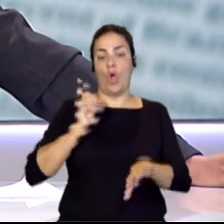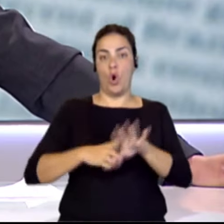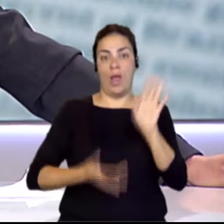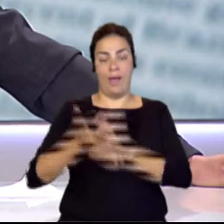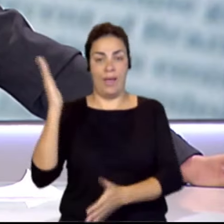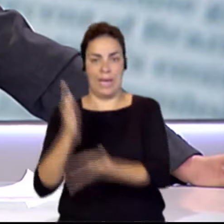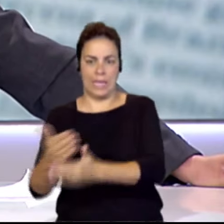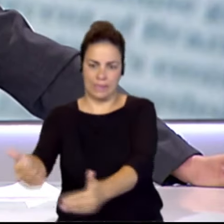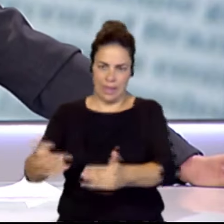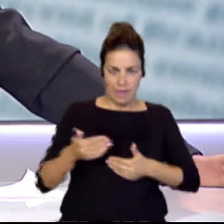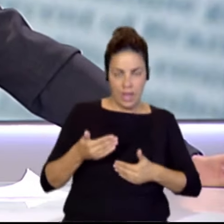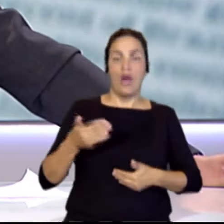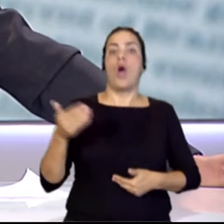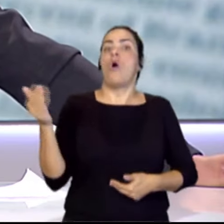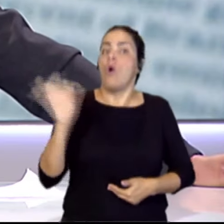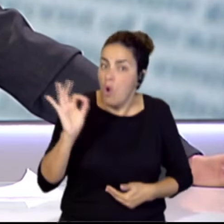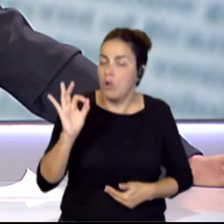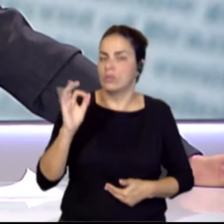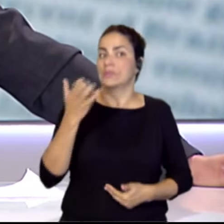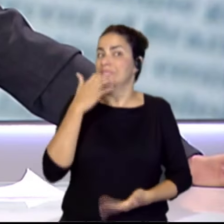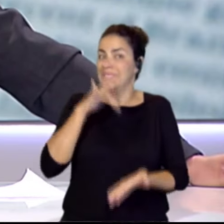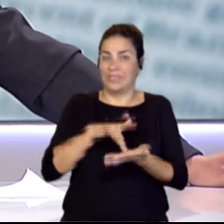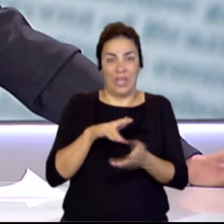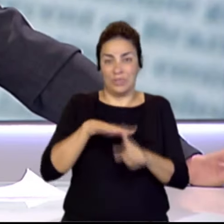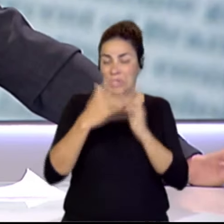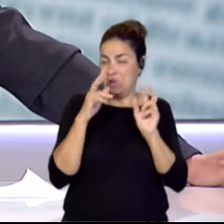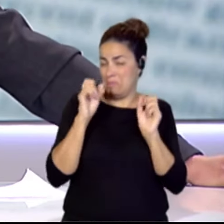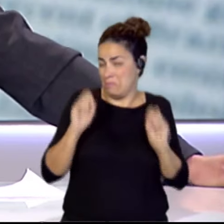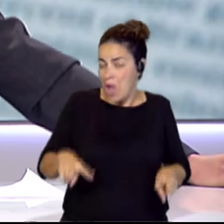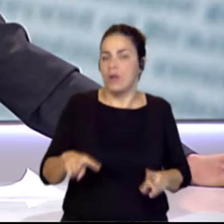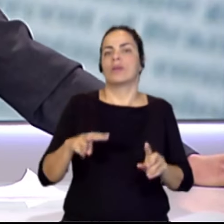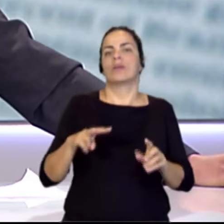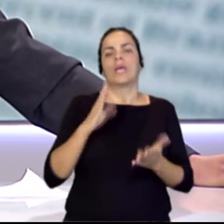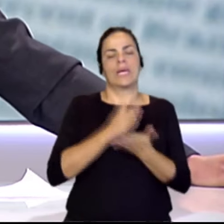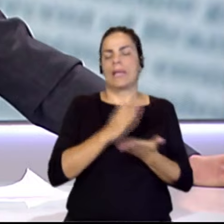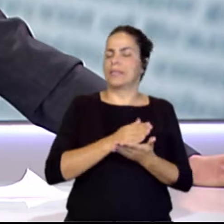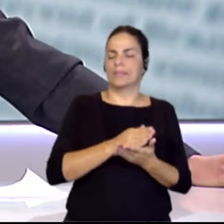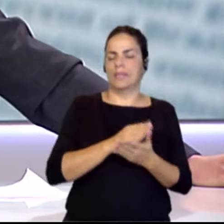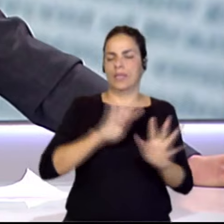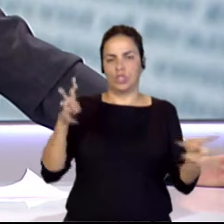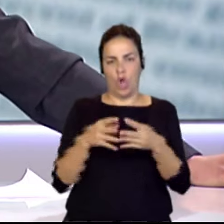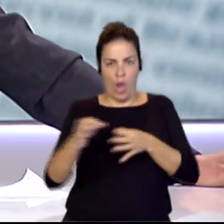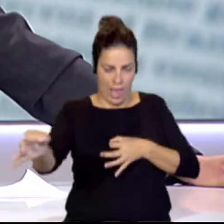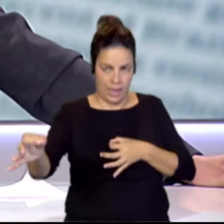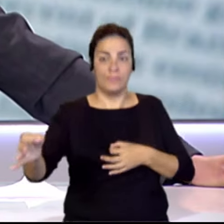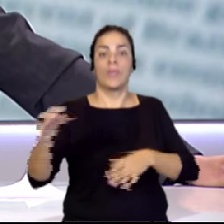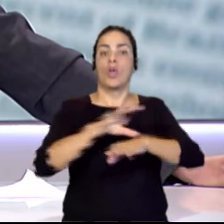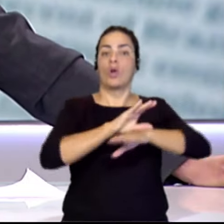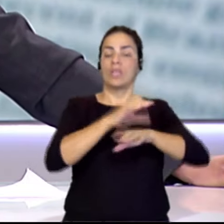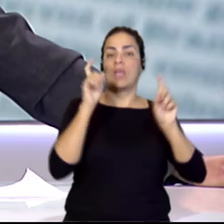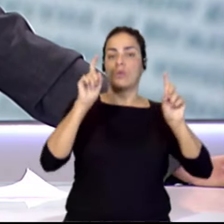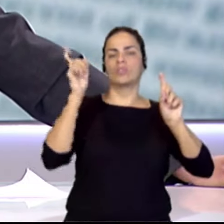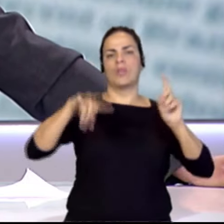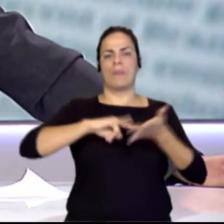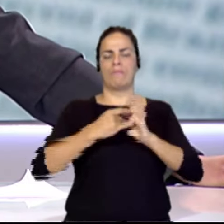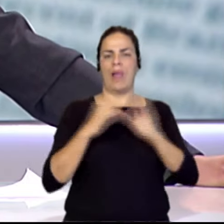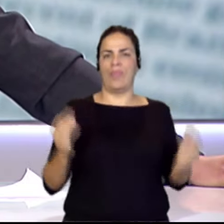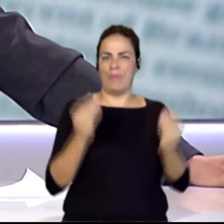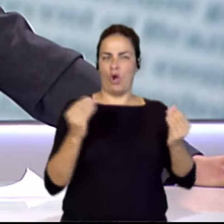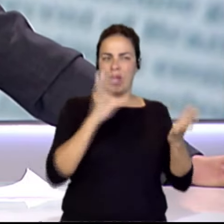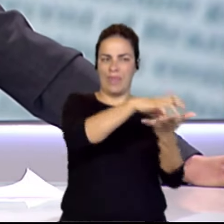hasta en los peores casos a la enseñanza telemática la consejería de Educación también ha preparado un plan de mejora de los centros para